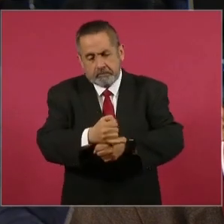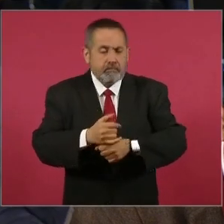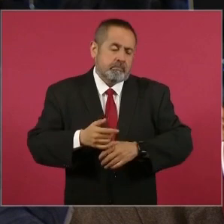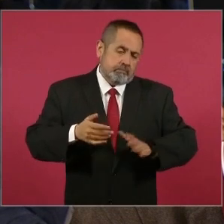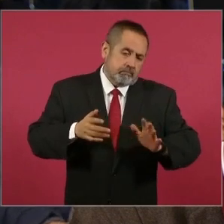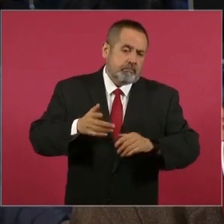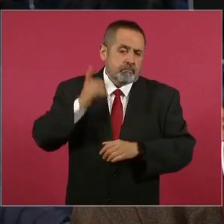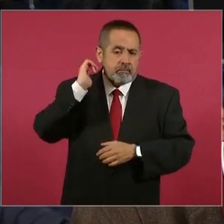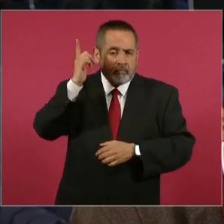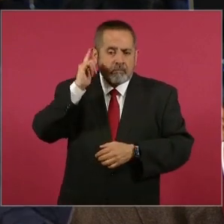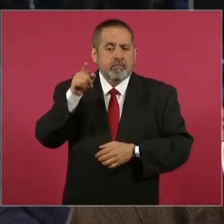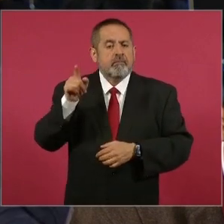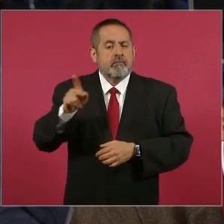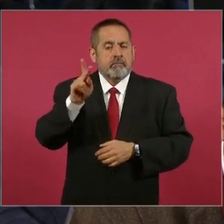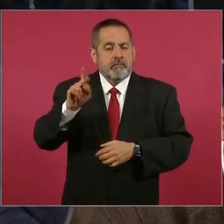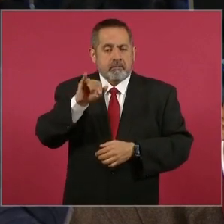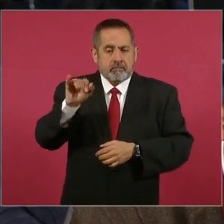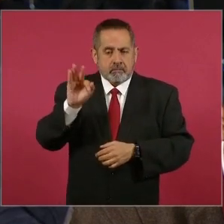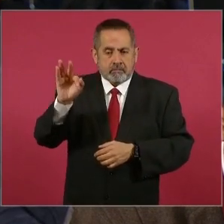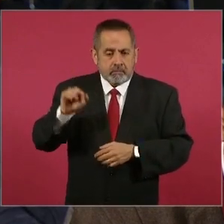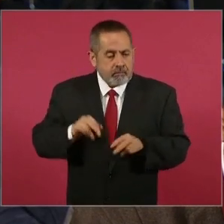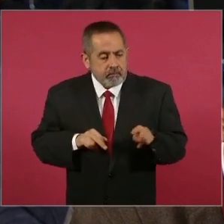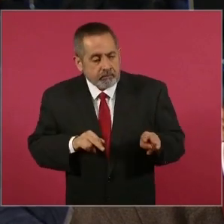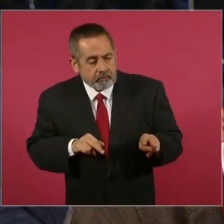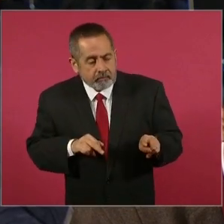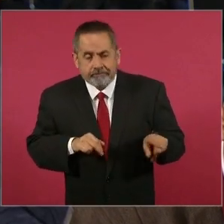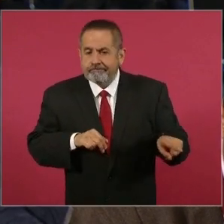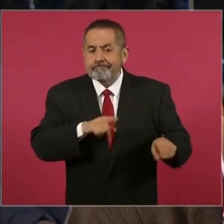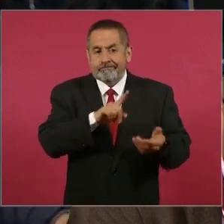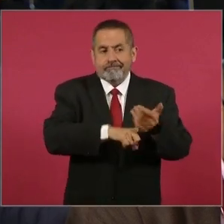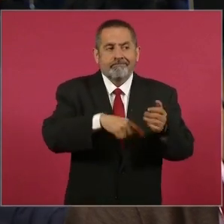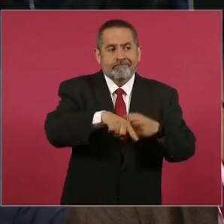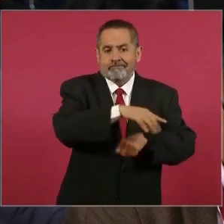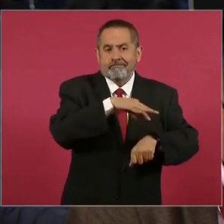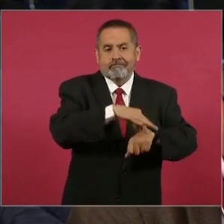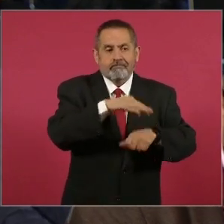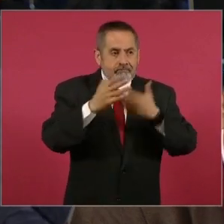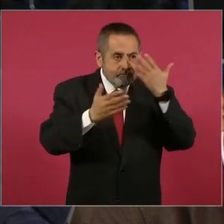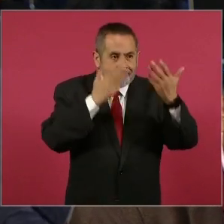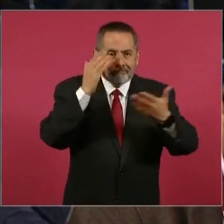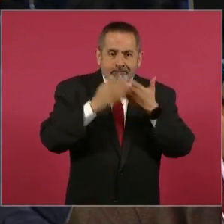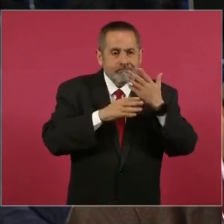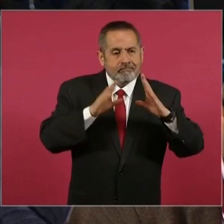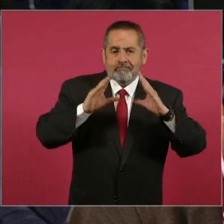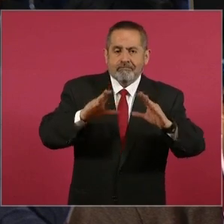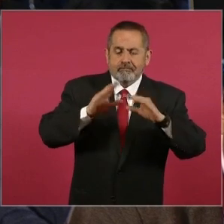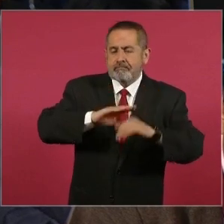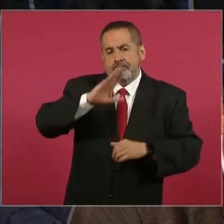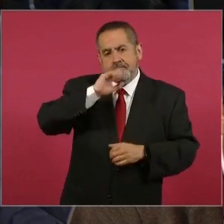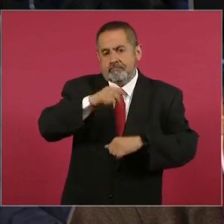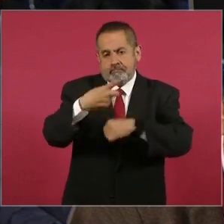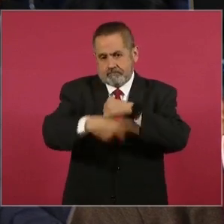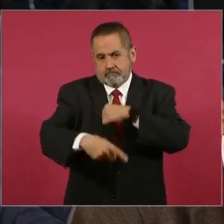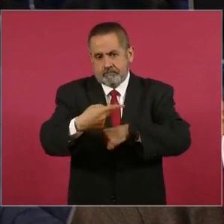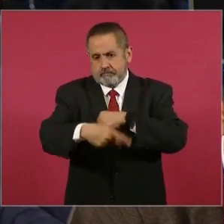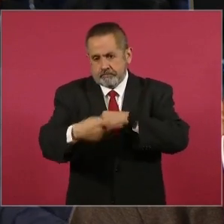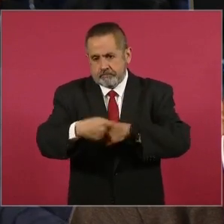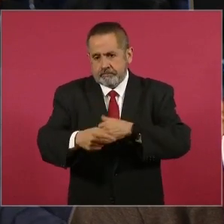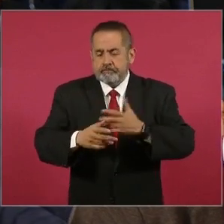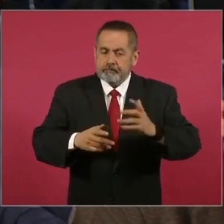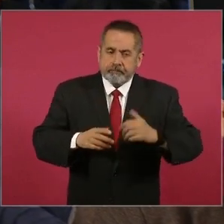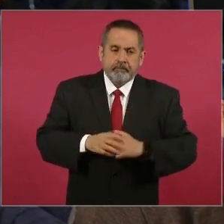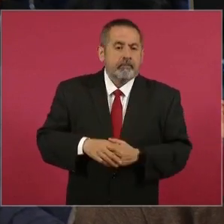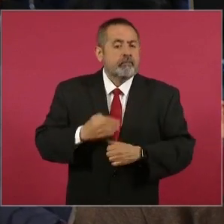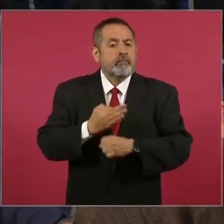que que el poder judicial se dé cuenta de que están haciendo daño Estos maestros en esteticista y ahorita estamos